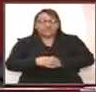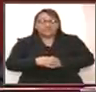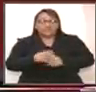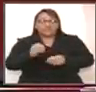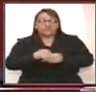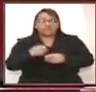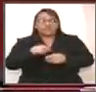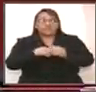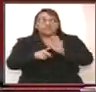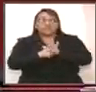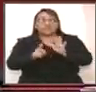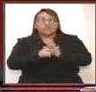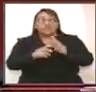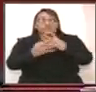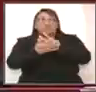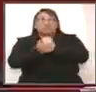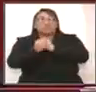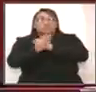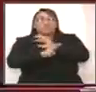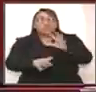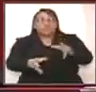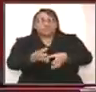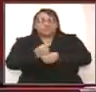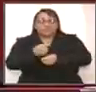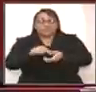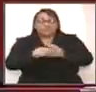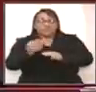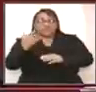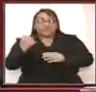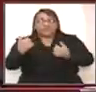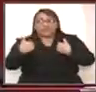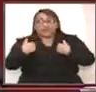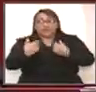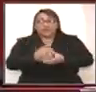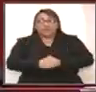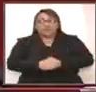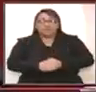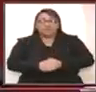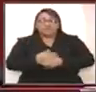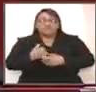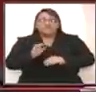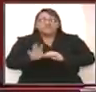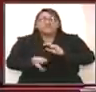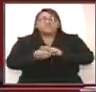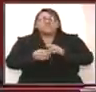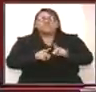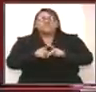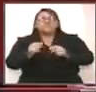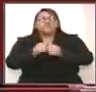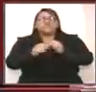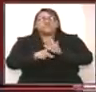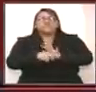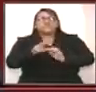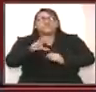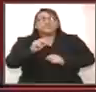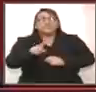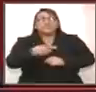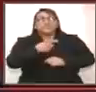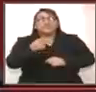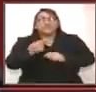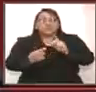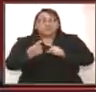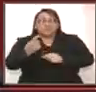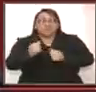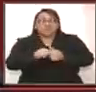penal el decomiso del valor de los bienes ilícitamente obtenidos. Y se ha incorporado también mediante ley número